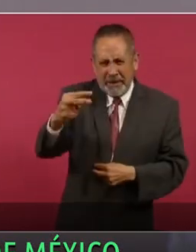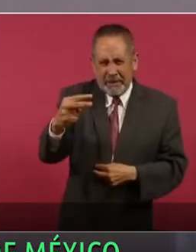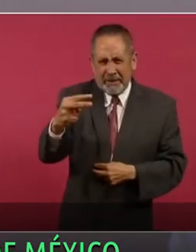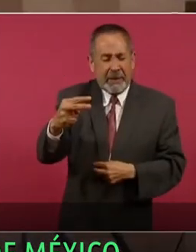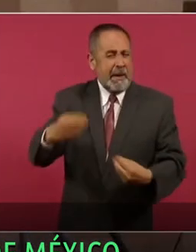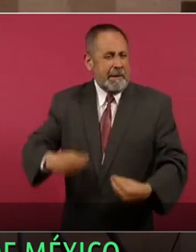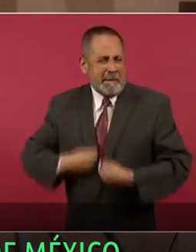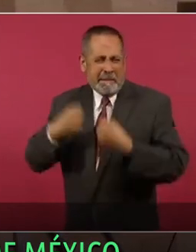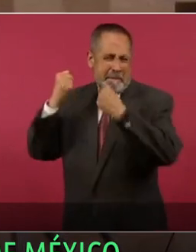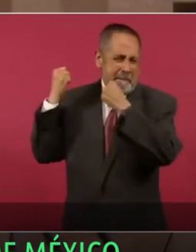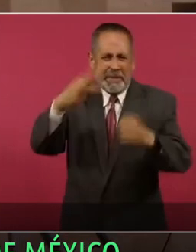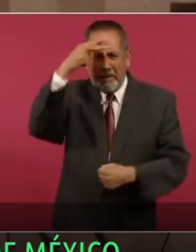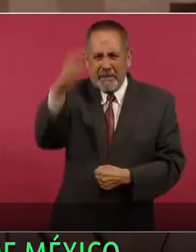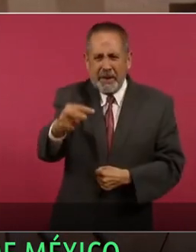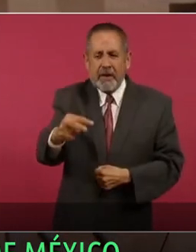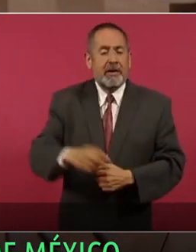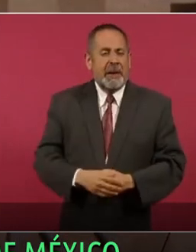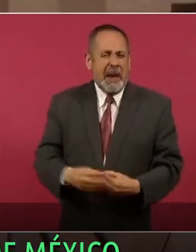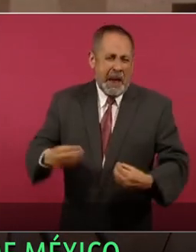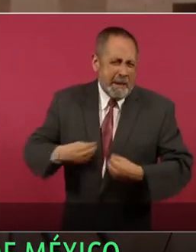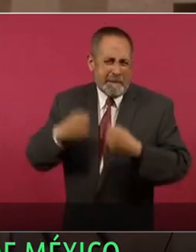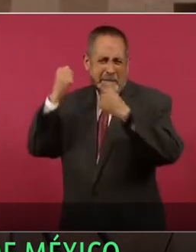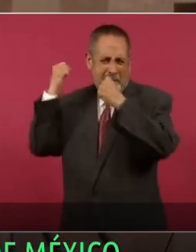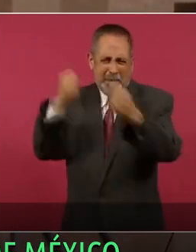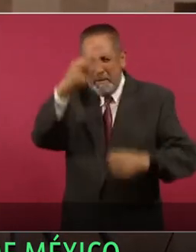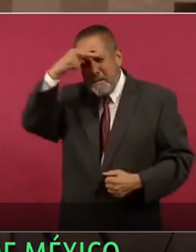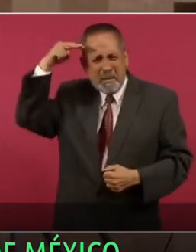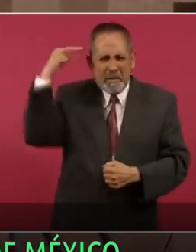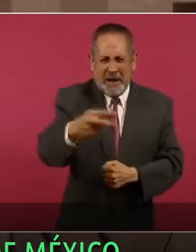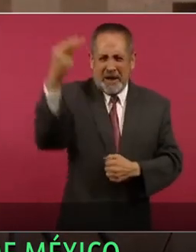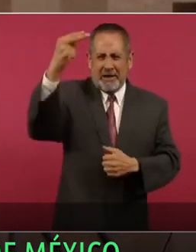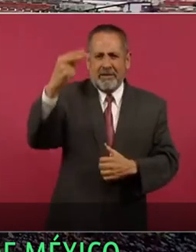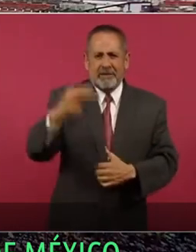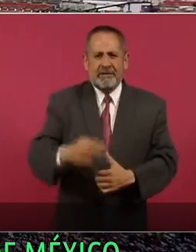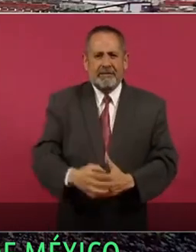Viva México Viva México